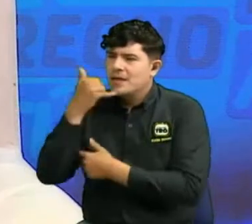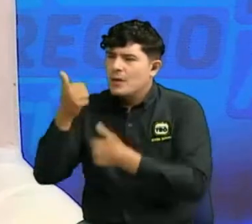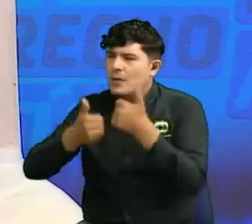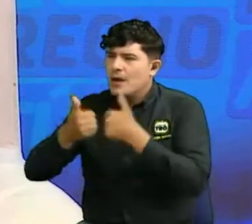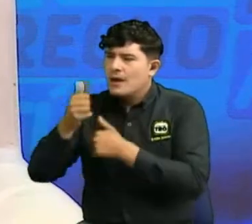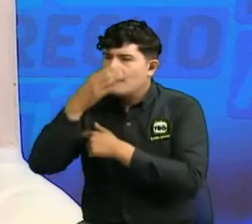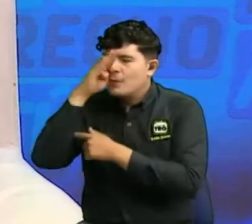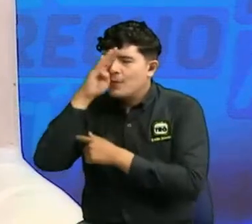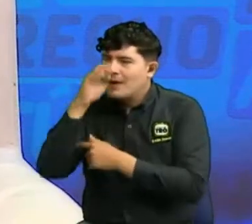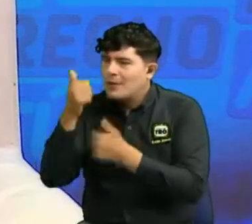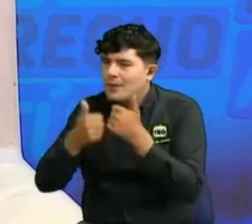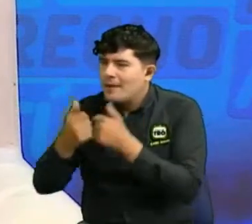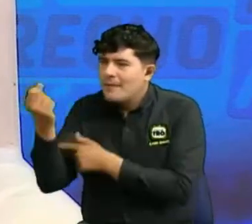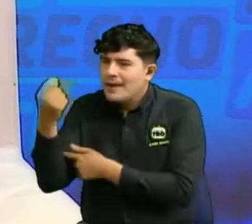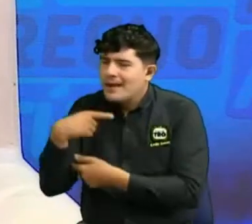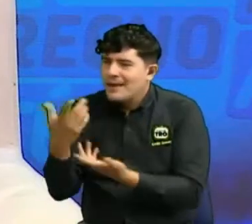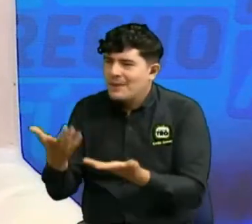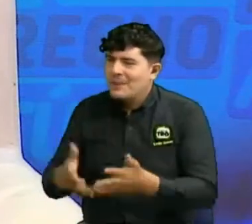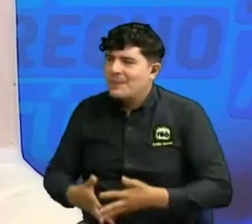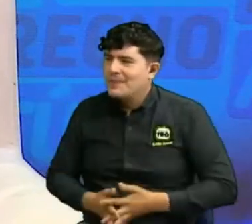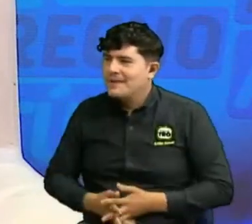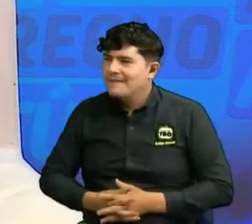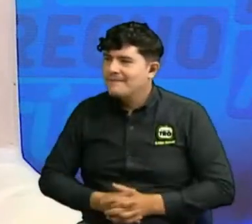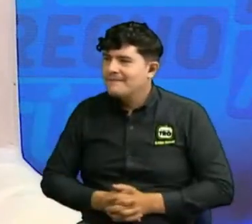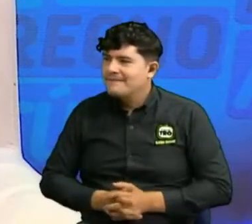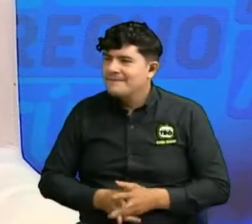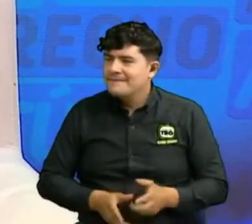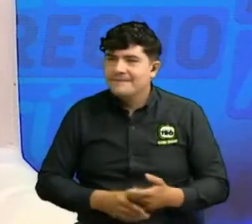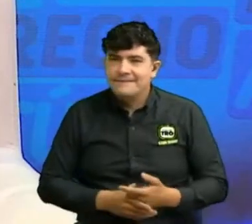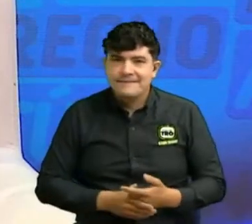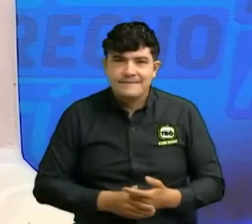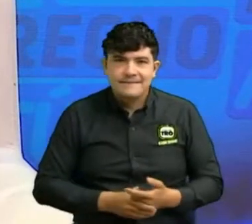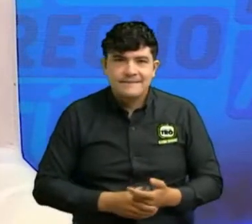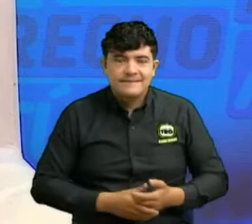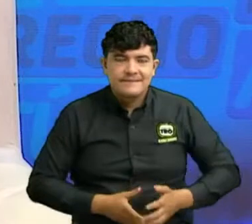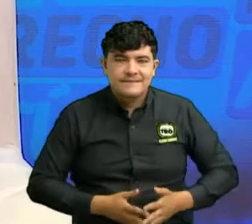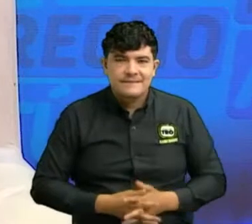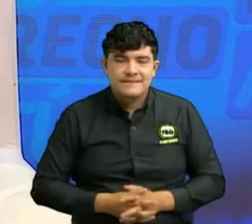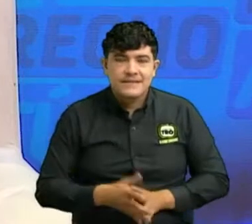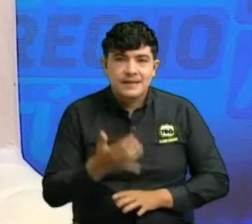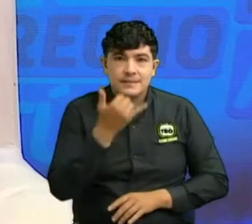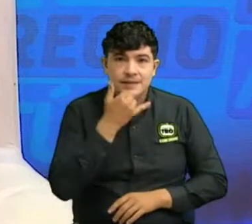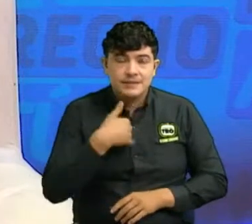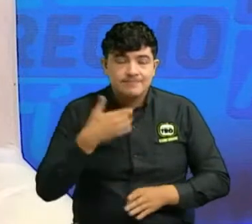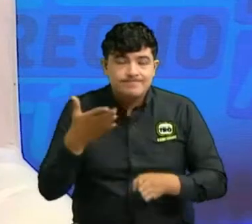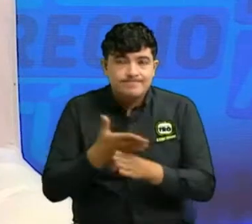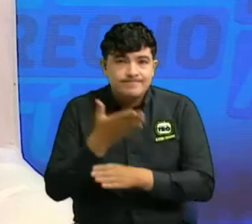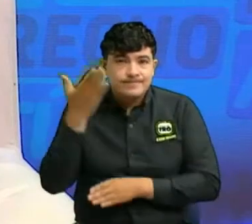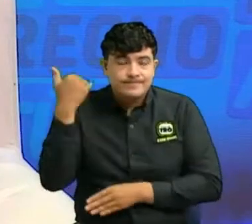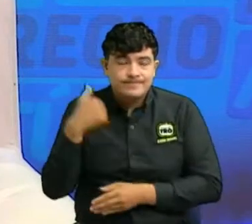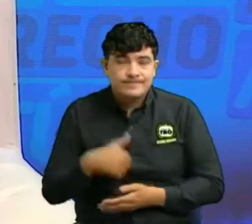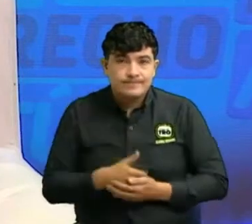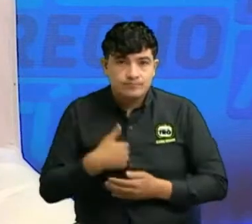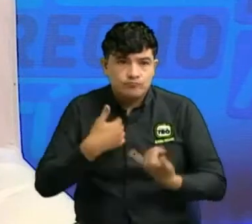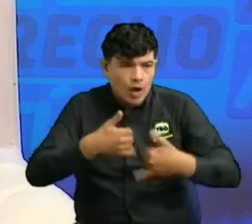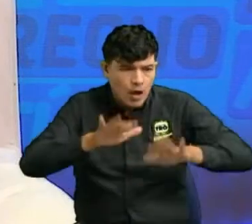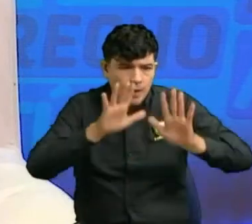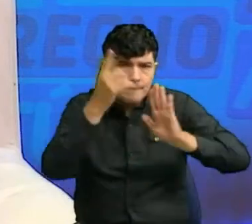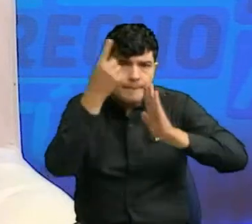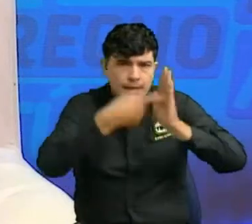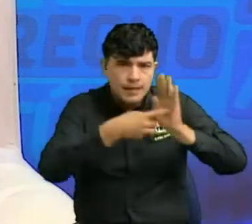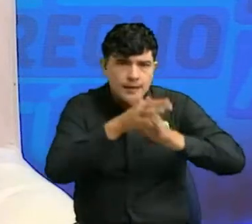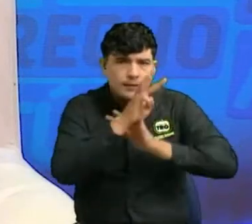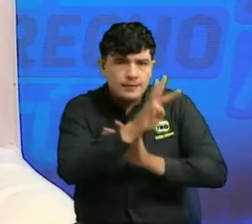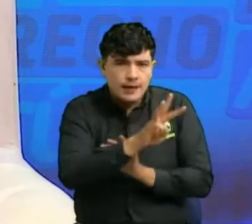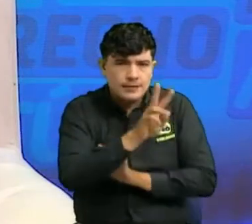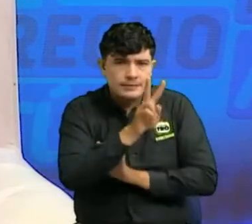inquietud? ¿Cuál es el caso que busca que sea analizado por nuestro especialista? Bueno, tengo un inconveniente. Imaginen que yo tengo las 1.323